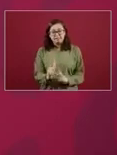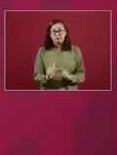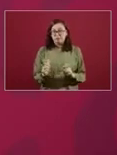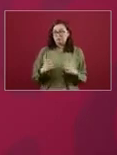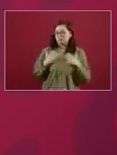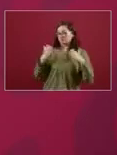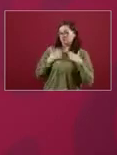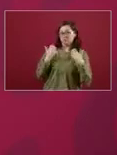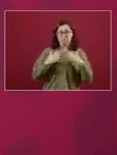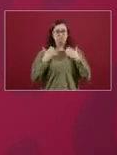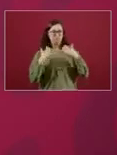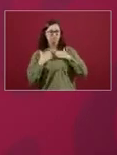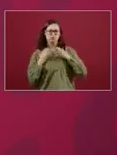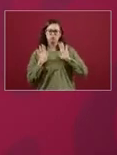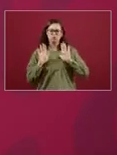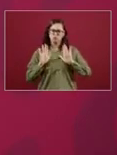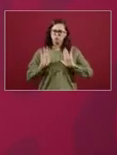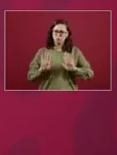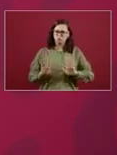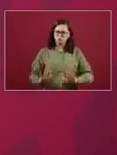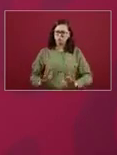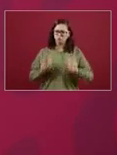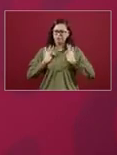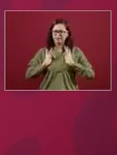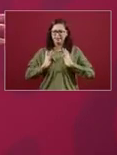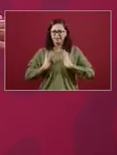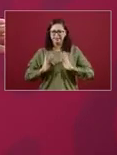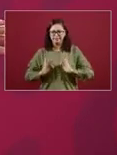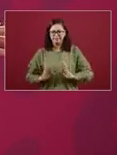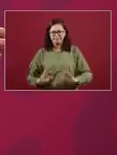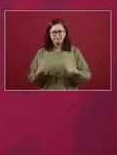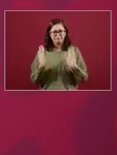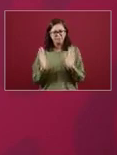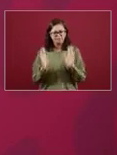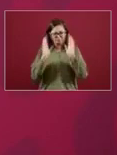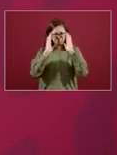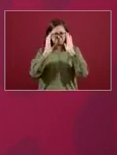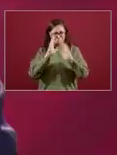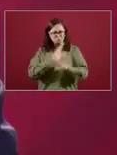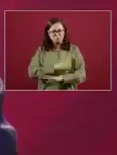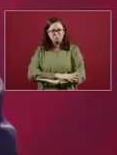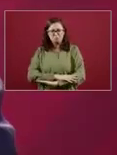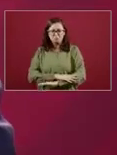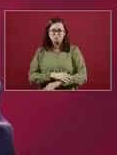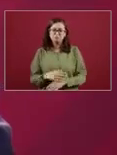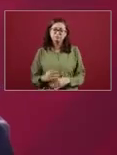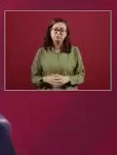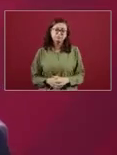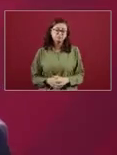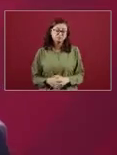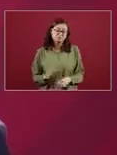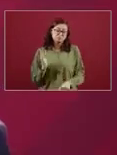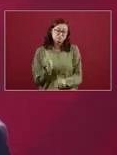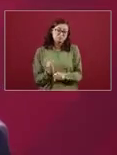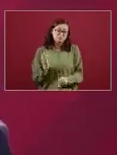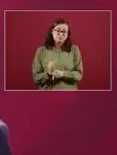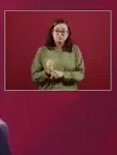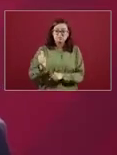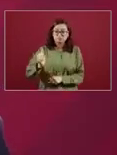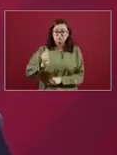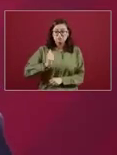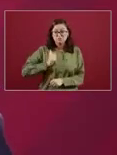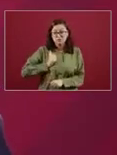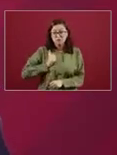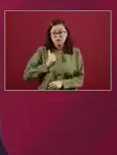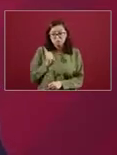altere, ¿no? Y pues ofrezco disculpas por